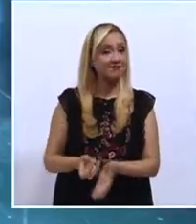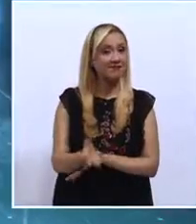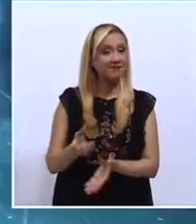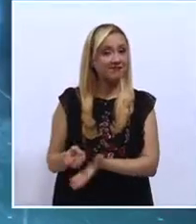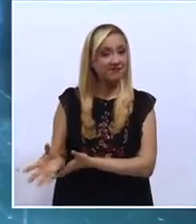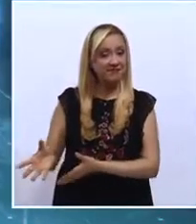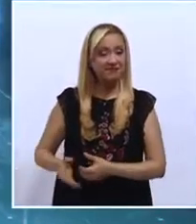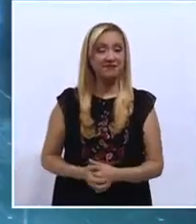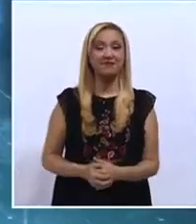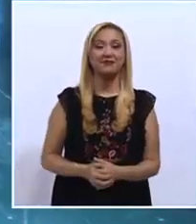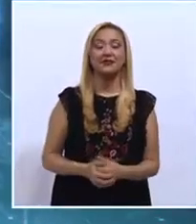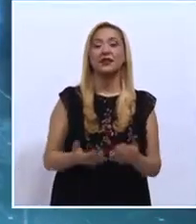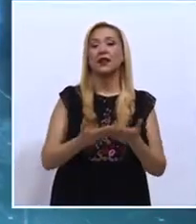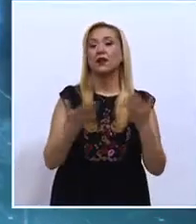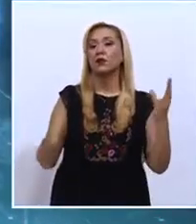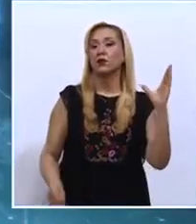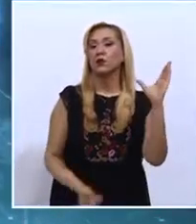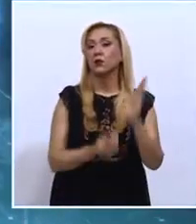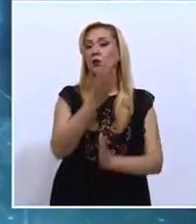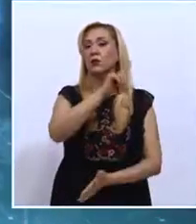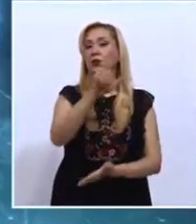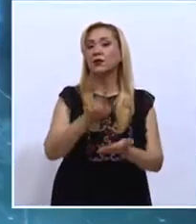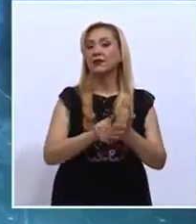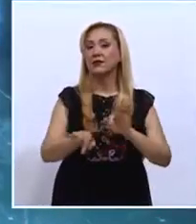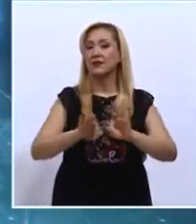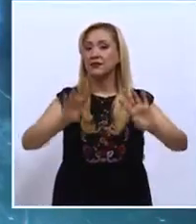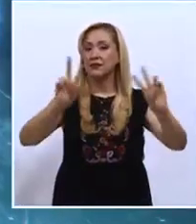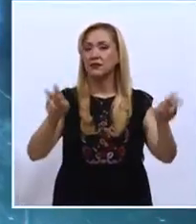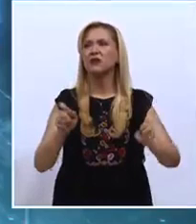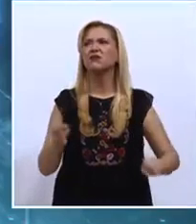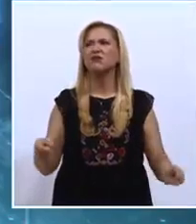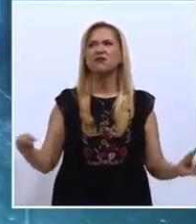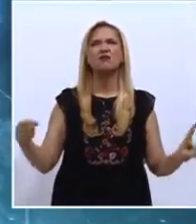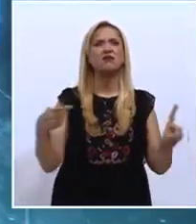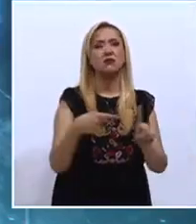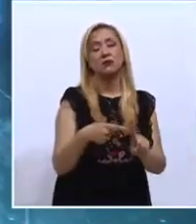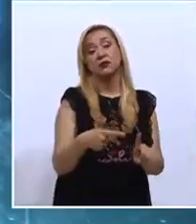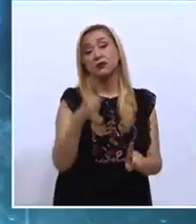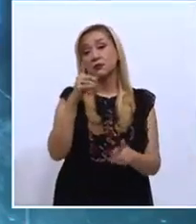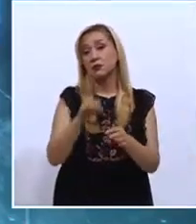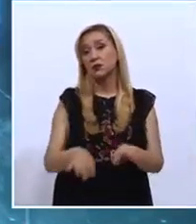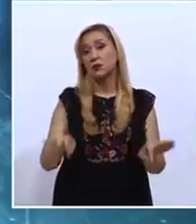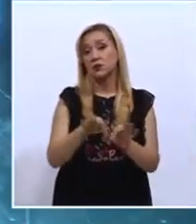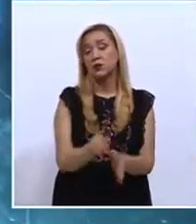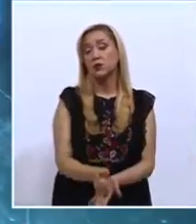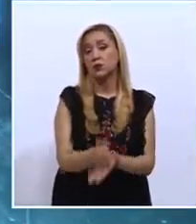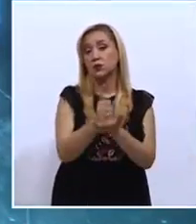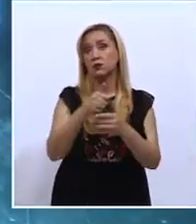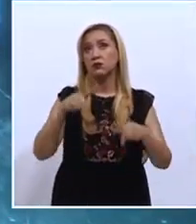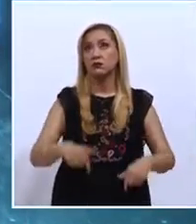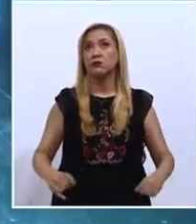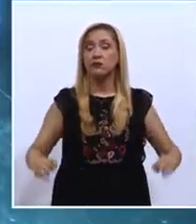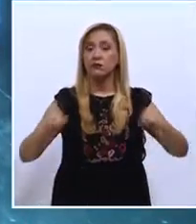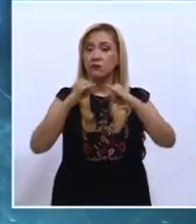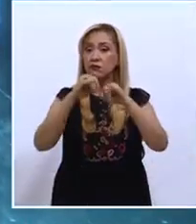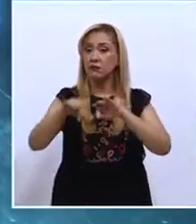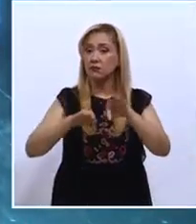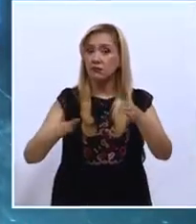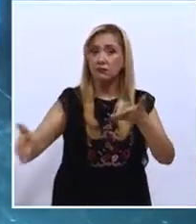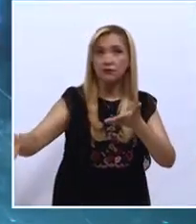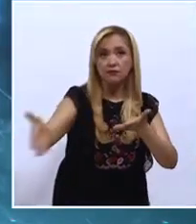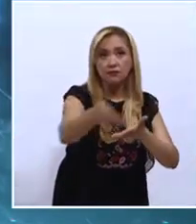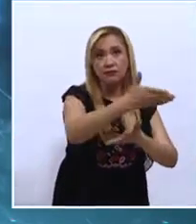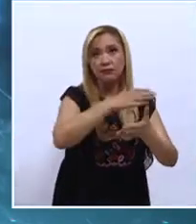La consolidación del nuevo sistema de justicia laboral dependerá de la colaboración institucional, reconocen impartidores de justicia.